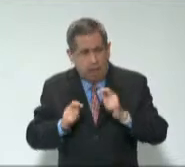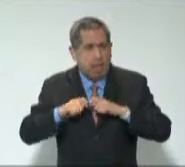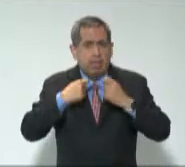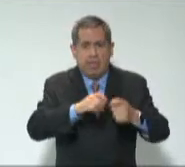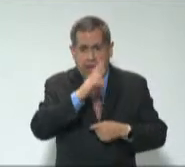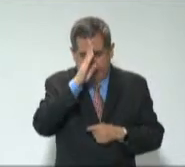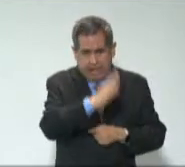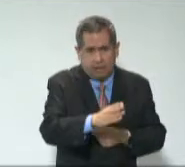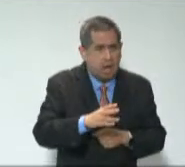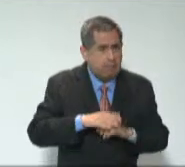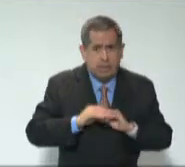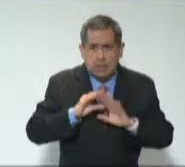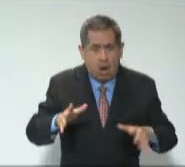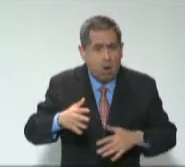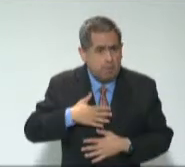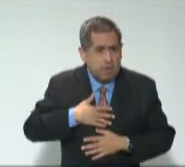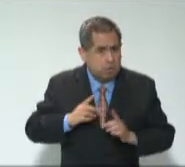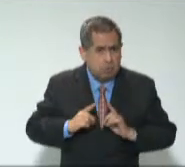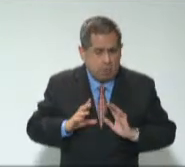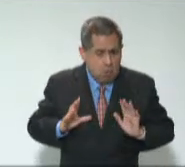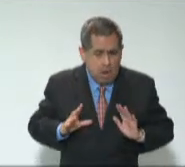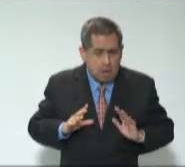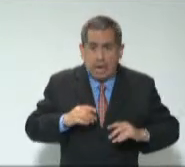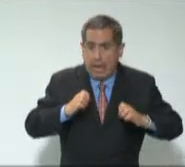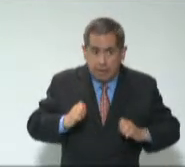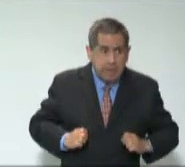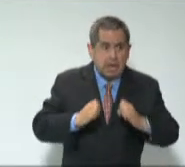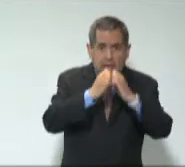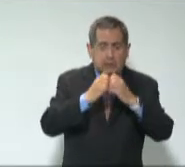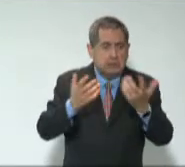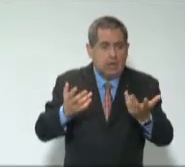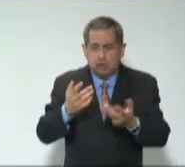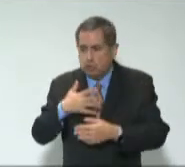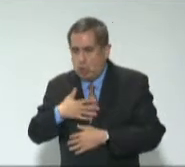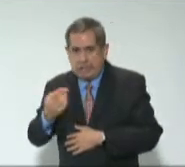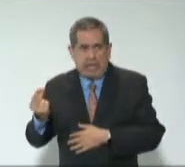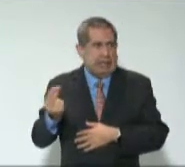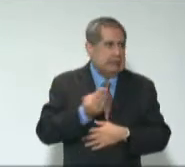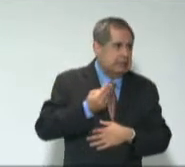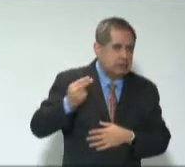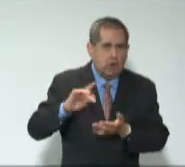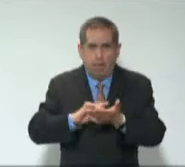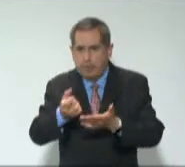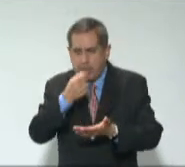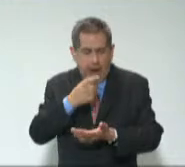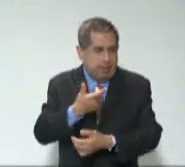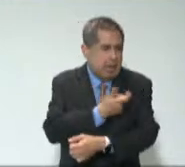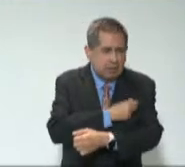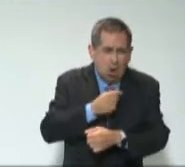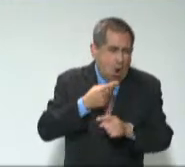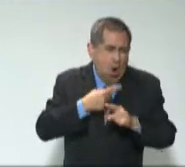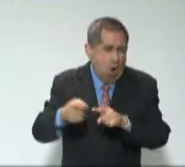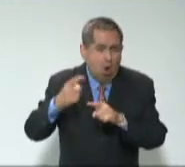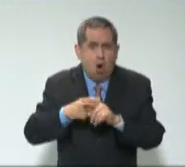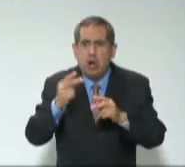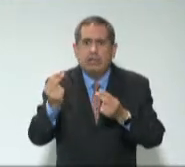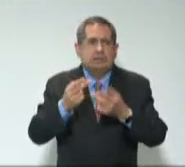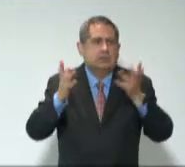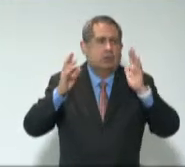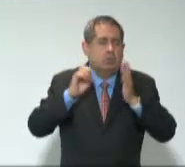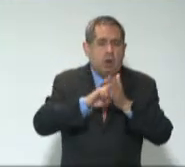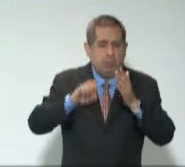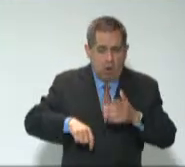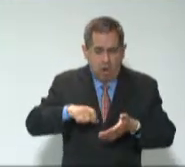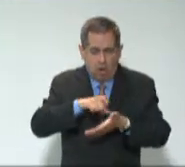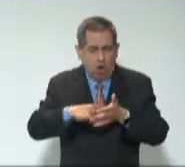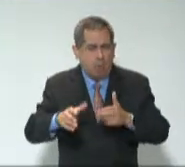directa a mí no me cabe la menor duda que en una época de emergencia donde yo necesito los medicamentos o necesito por ejemplo aquí lo que se